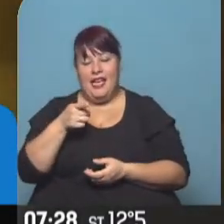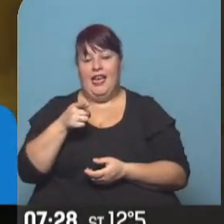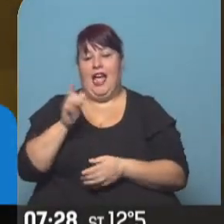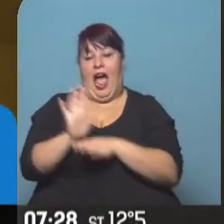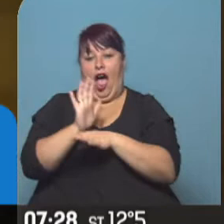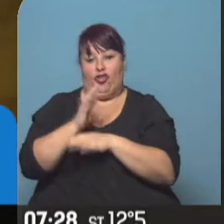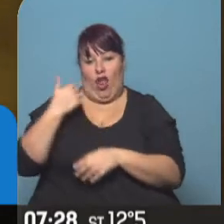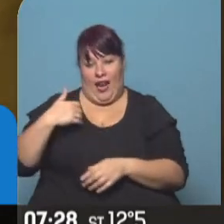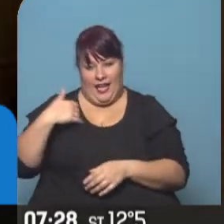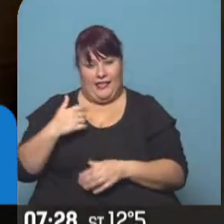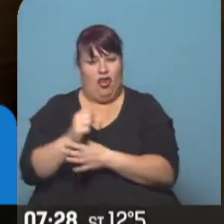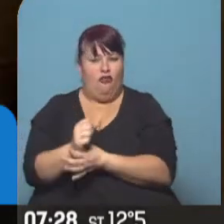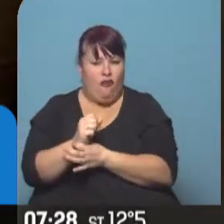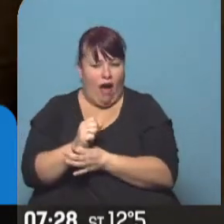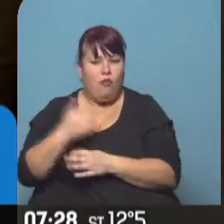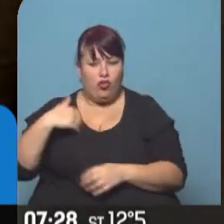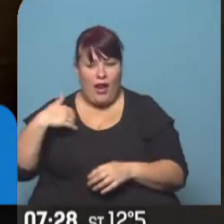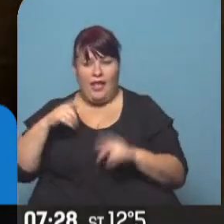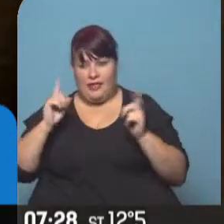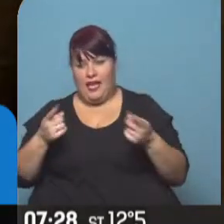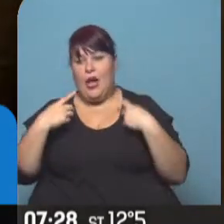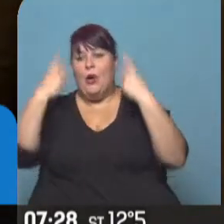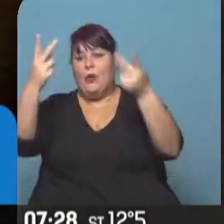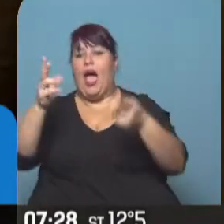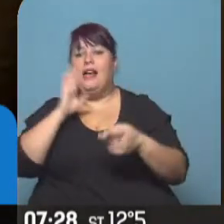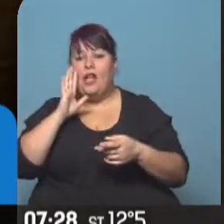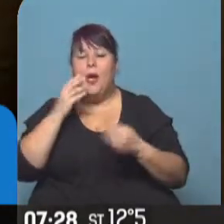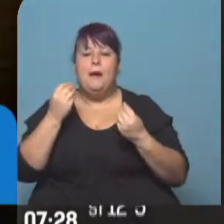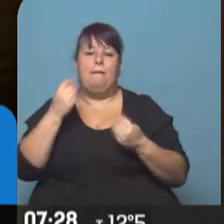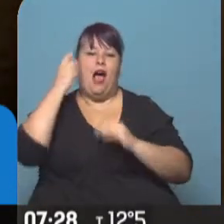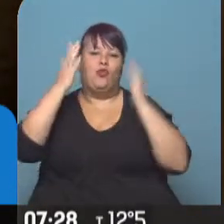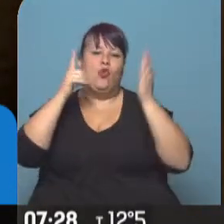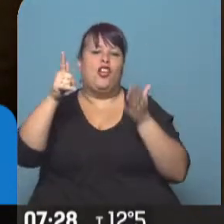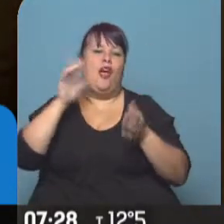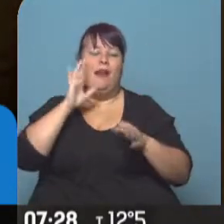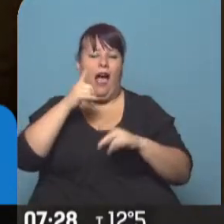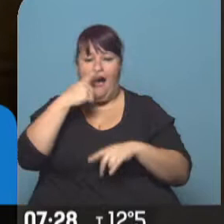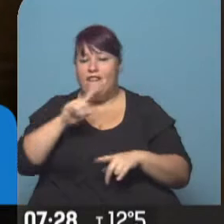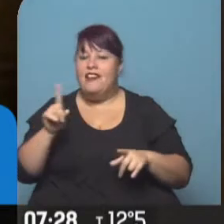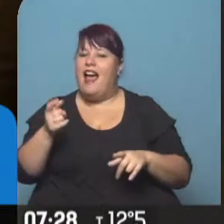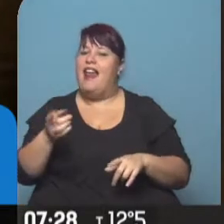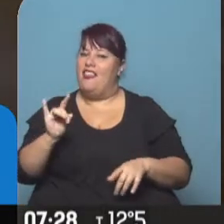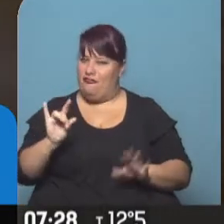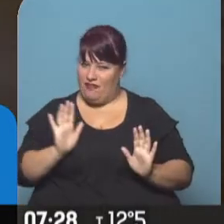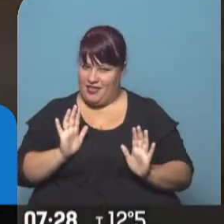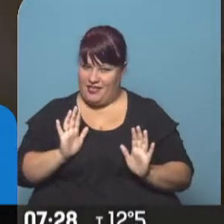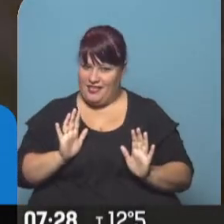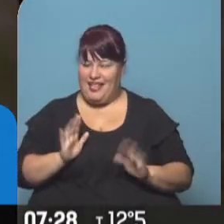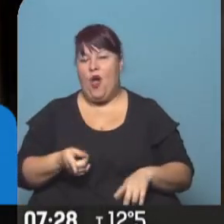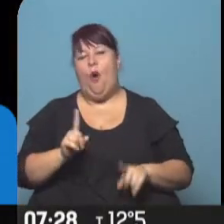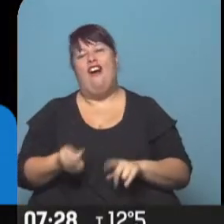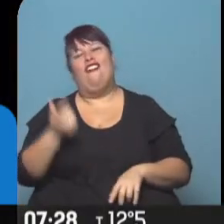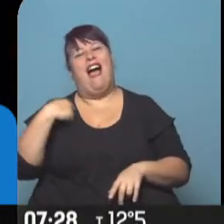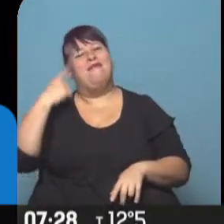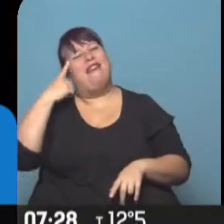actor argentino muy famoso en Argentina que viaja a Estados Unidos a cumplir su sueño americano y no es tan fácil, no es